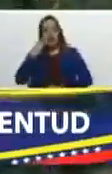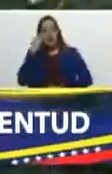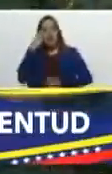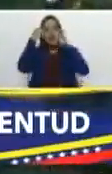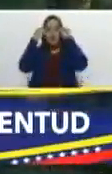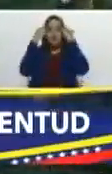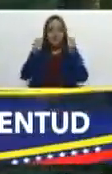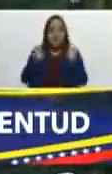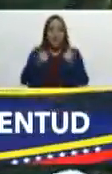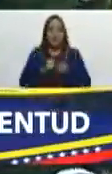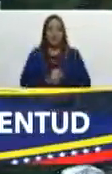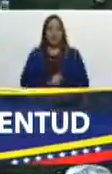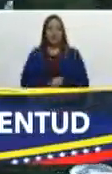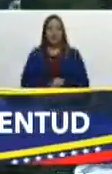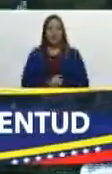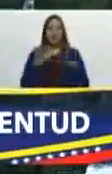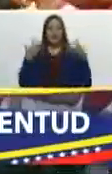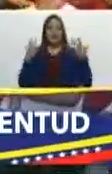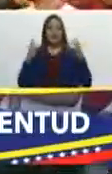profesional,